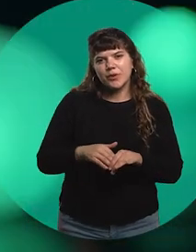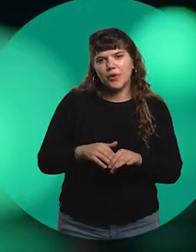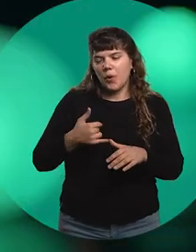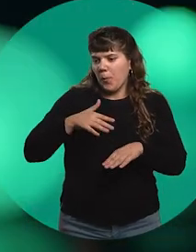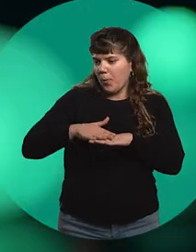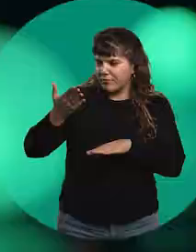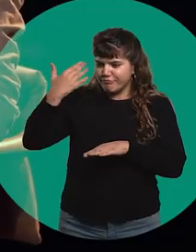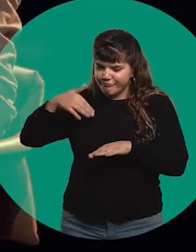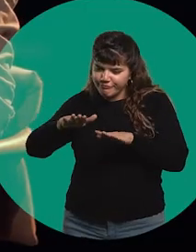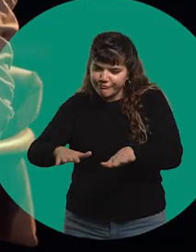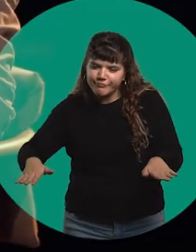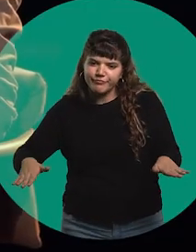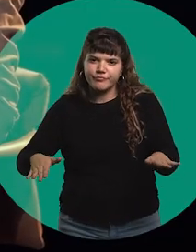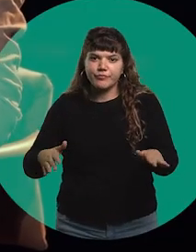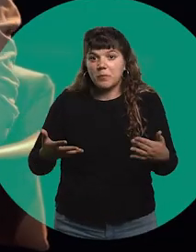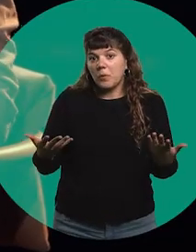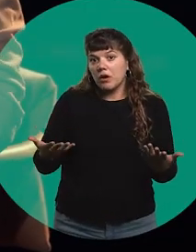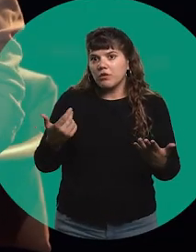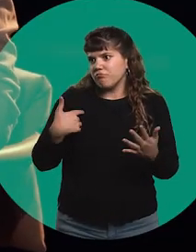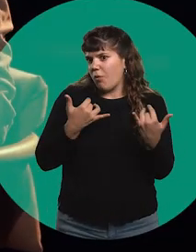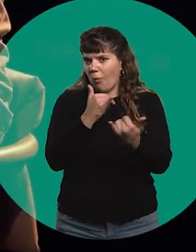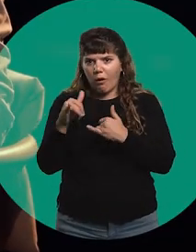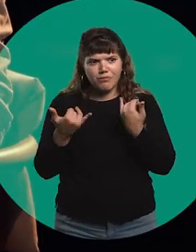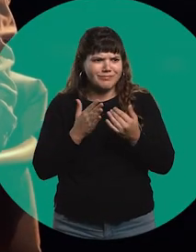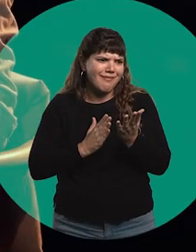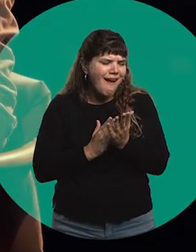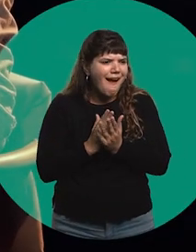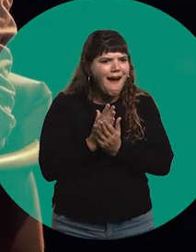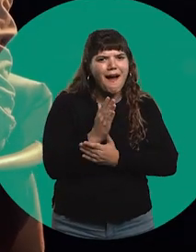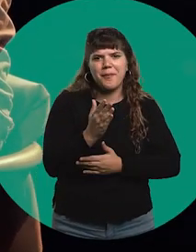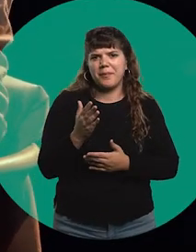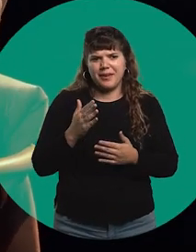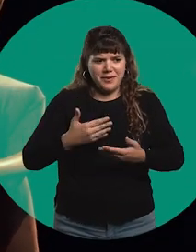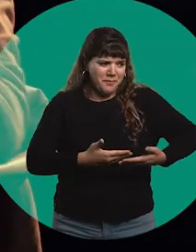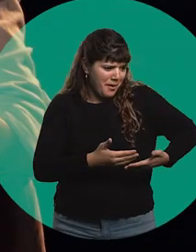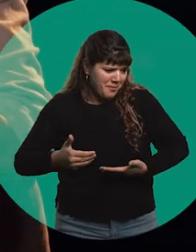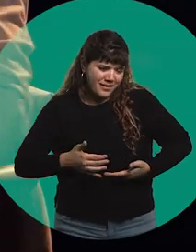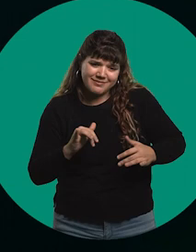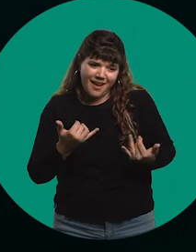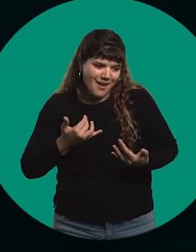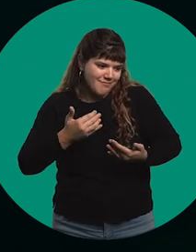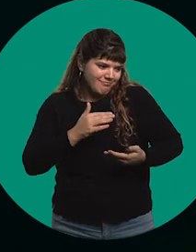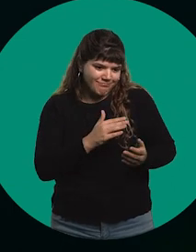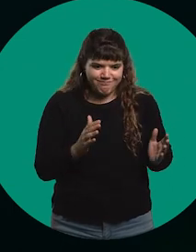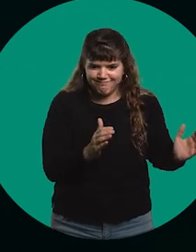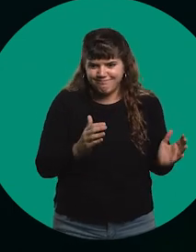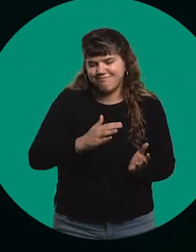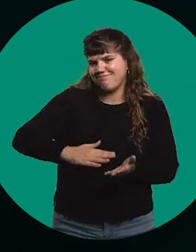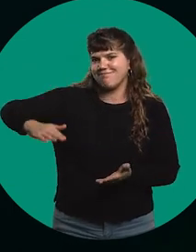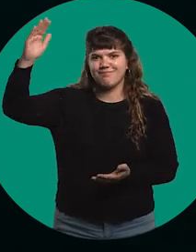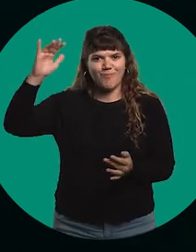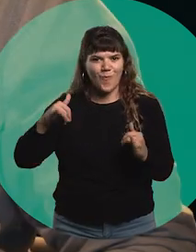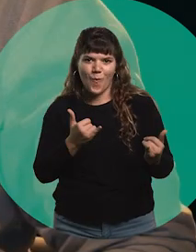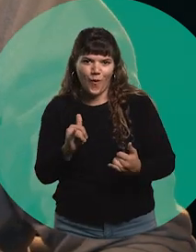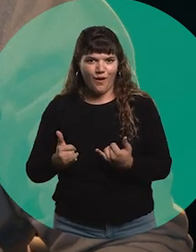¿no?, o sea, cuando somos niños, bueno, jugamos, jugamos todo el tiempo, desde bebés ya empezamos a jugar, ¿no?,